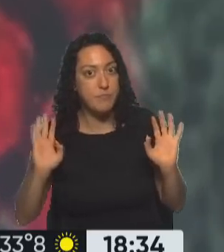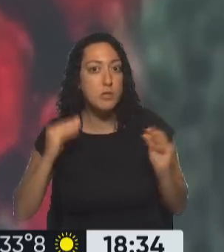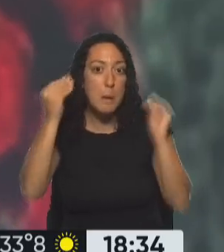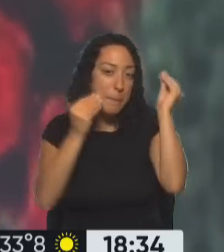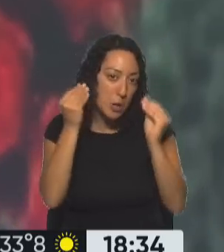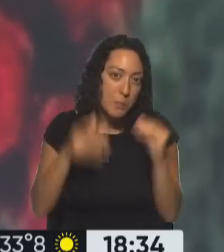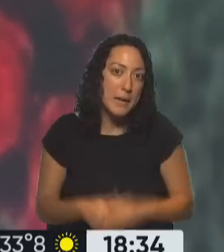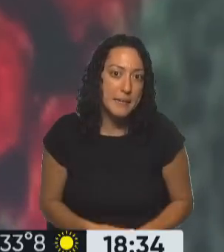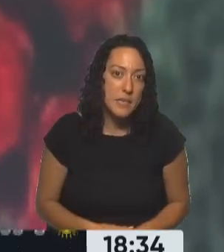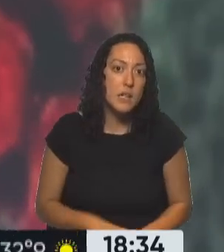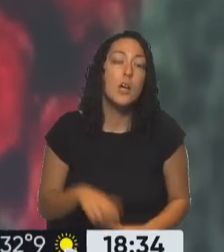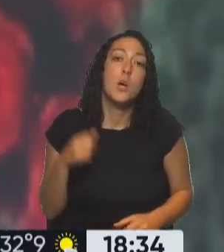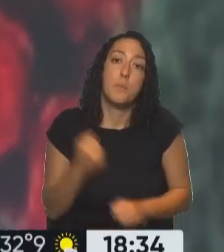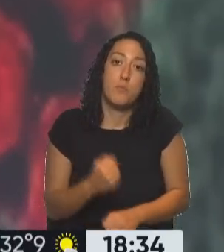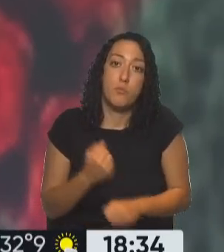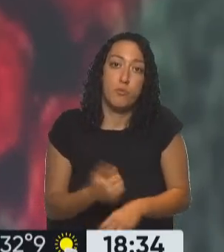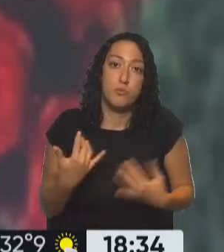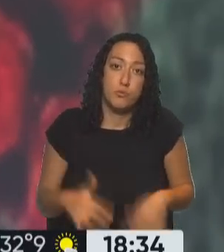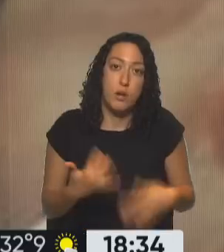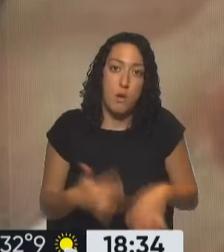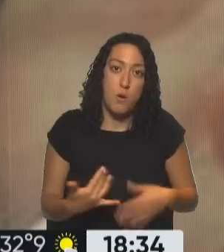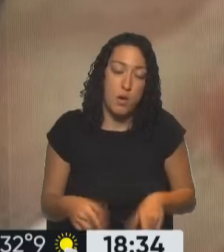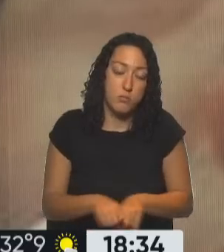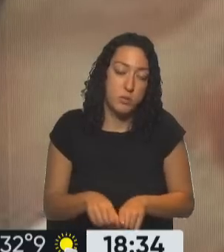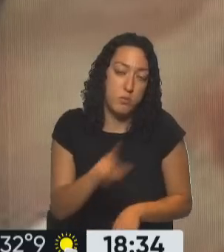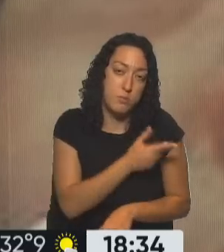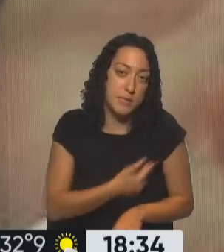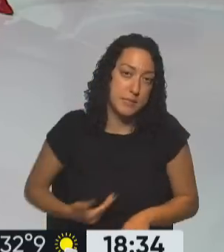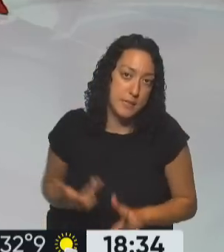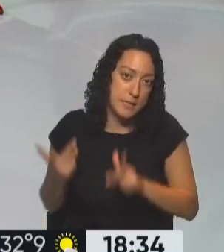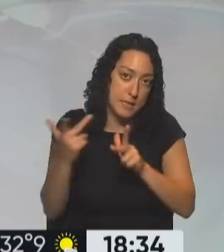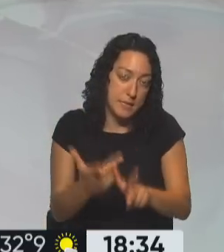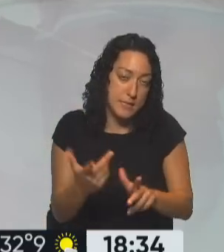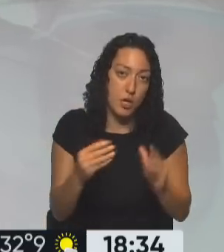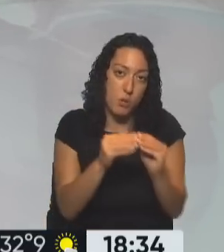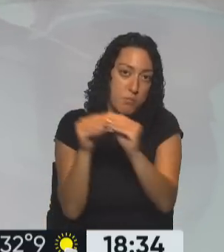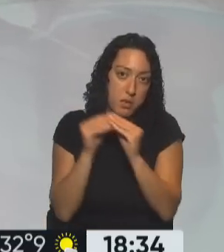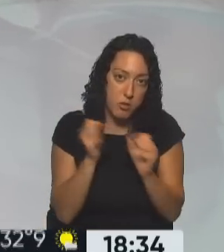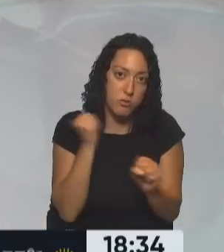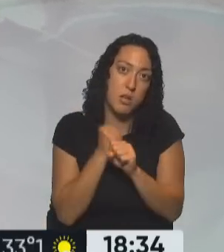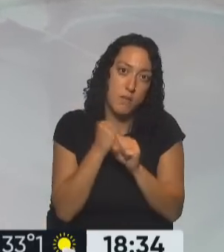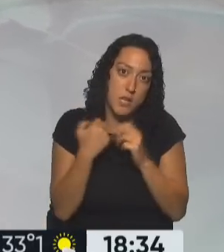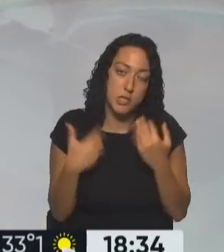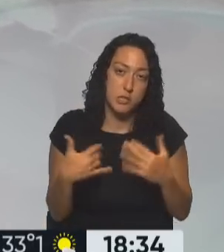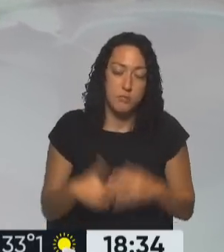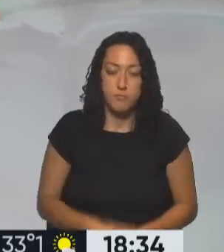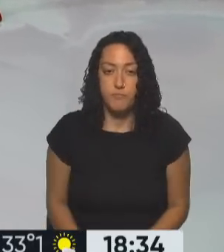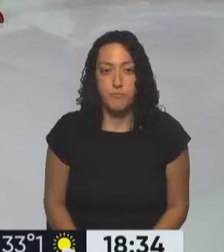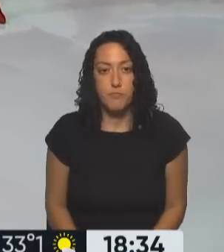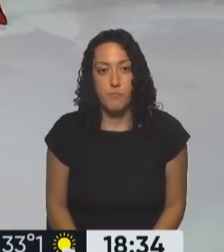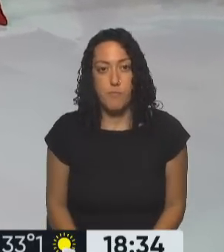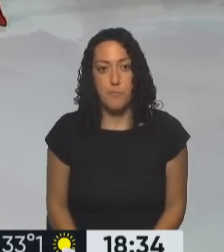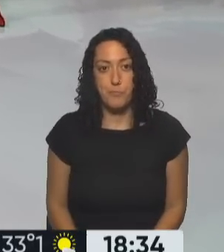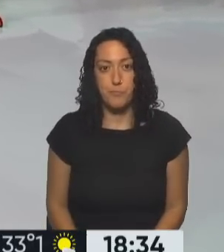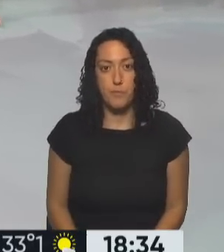Y fue mucho trabajo, como acaba de escuchar, fue mucho trabajo de los colegas. Sí. Y tuvimos, yo le diría, la gente